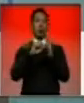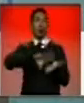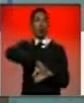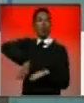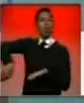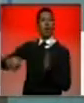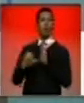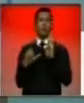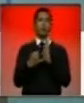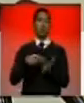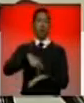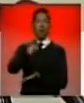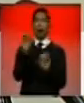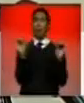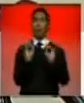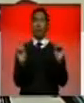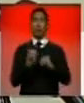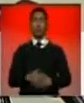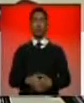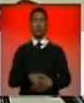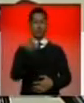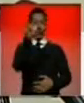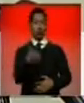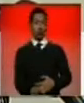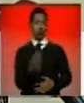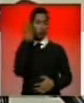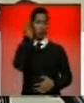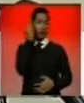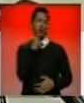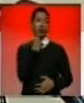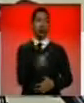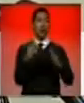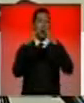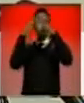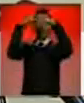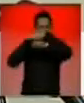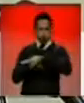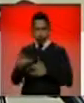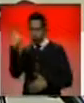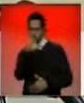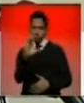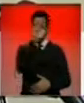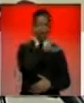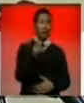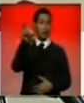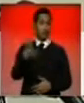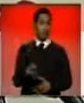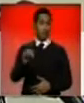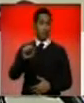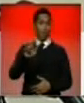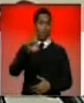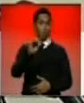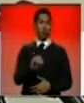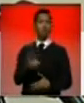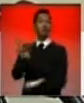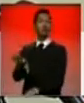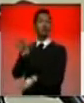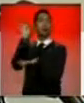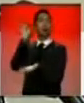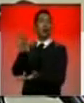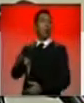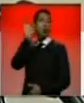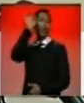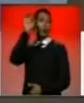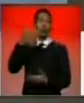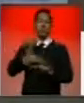fiscal. Según la legisladora, en los allanamientos al domicilio de Mauro T. se encontraron recibos de la empresa de agua